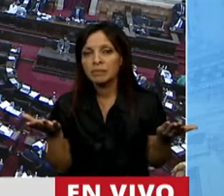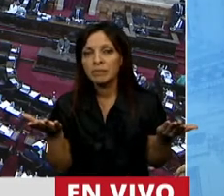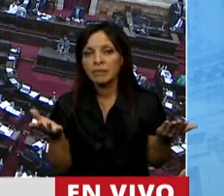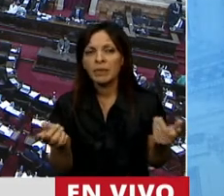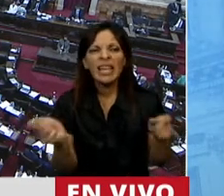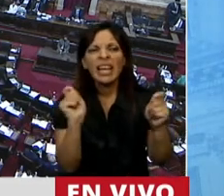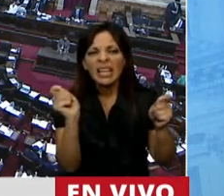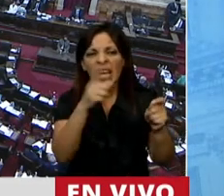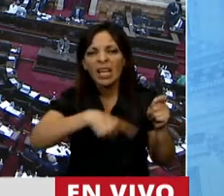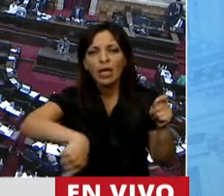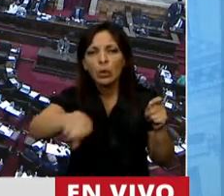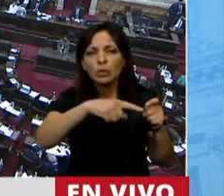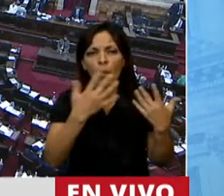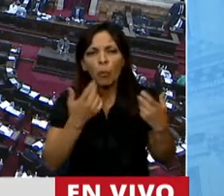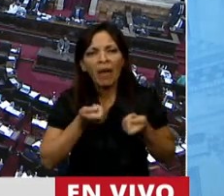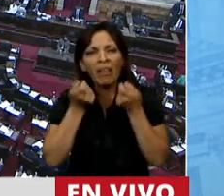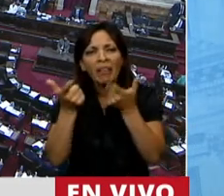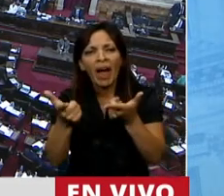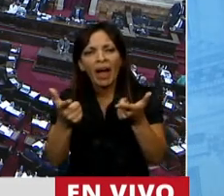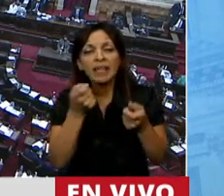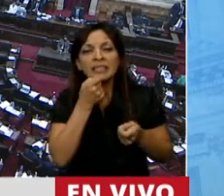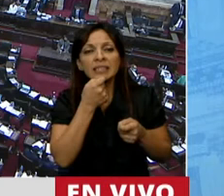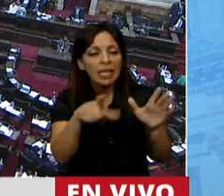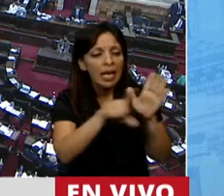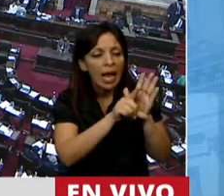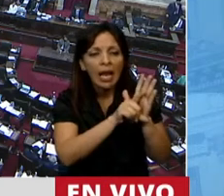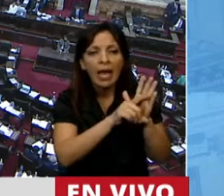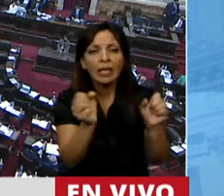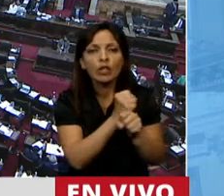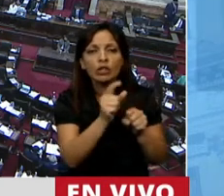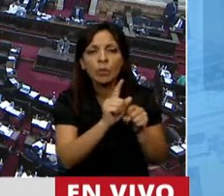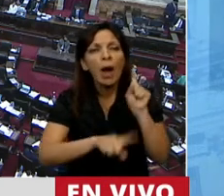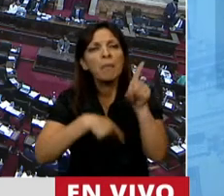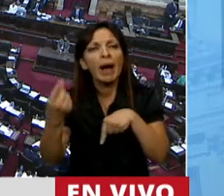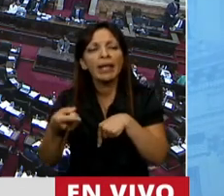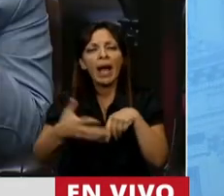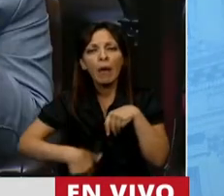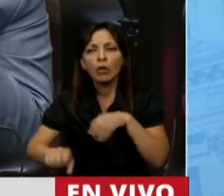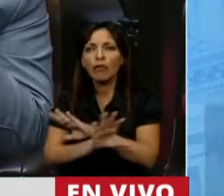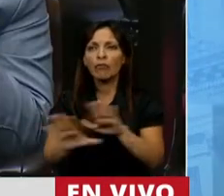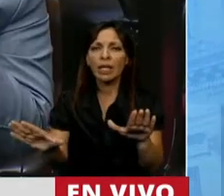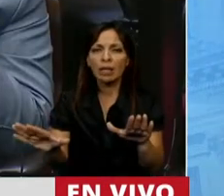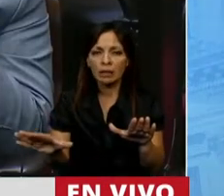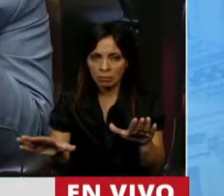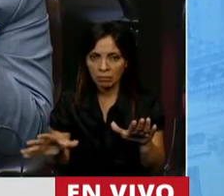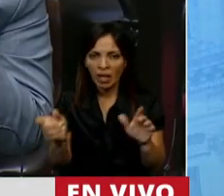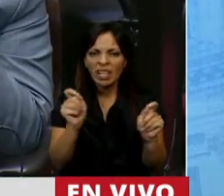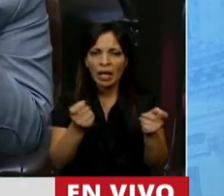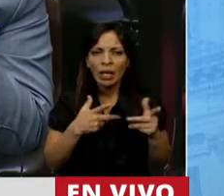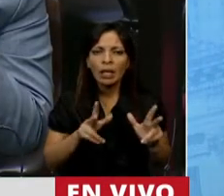puede garantizar en este recinto que si esta norma no se aprueba mañana no hay más aborto en la Argentina?